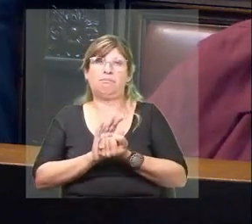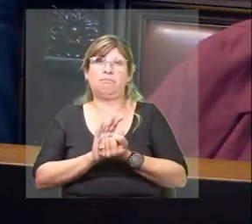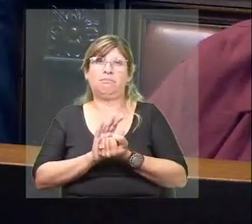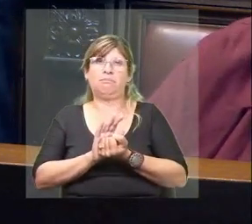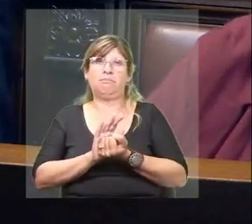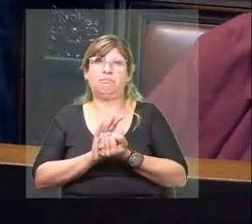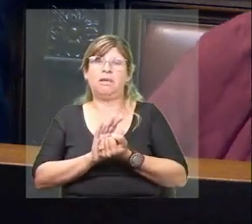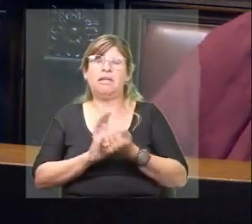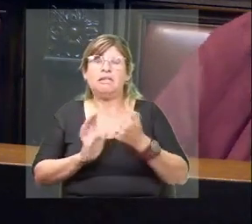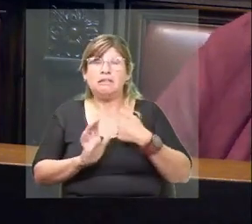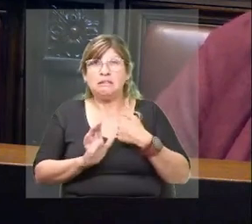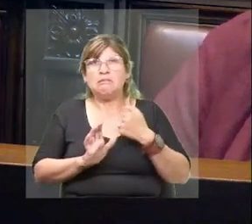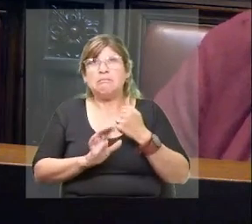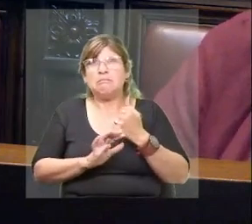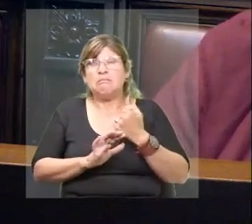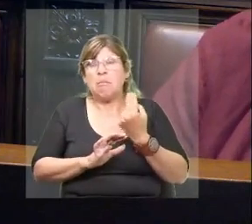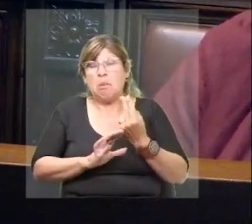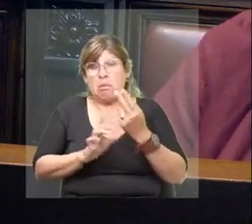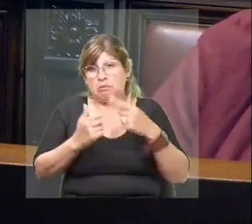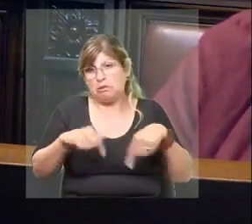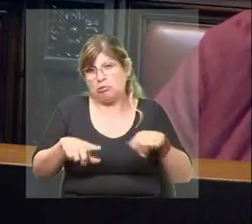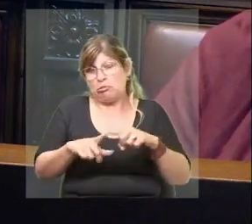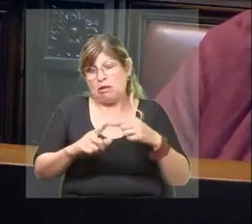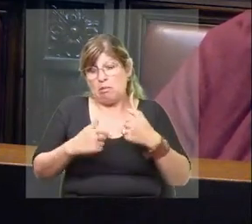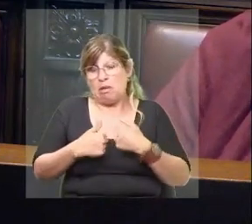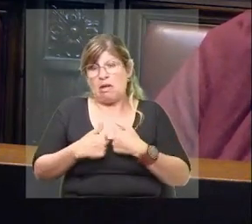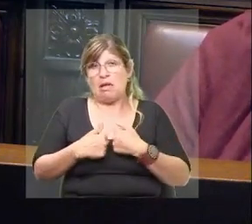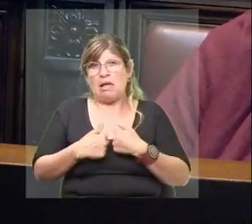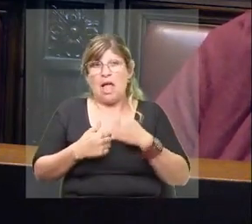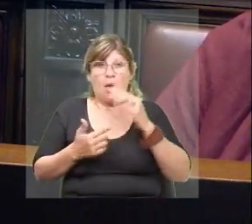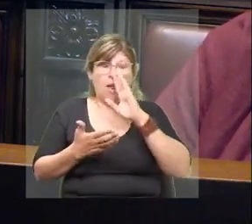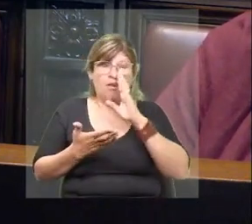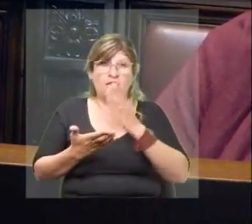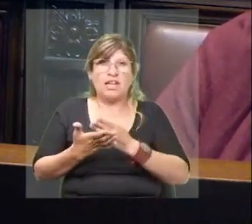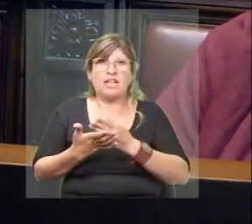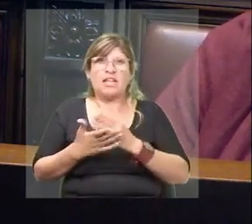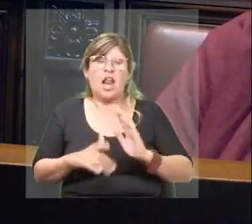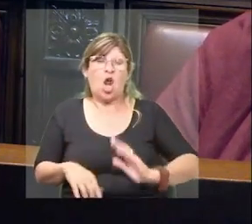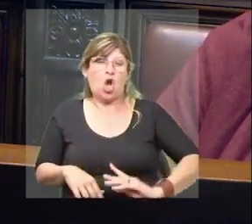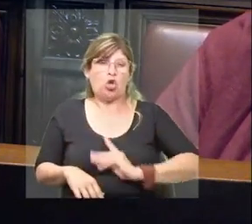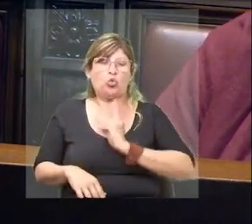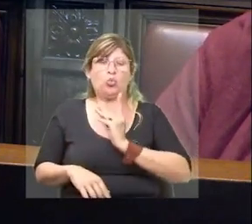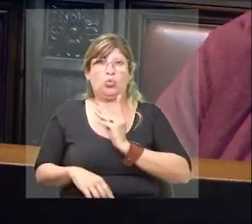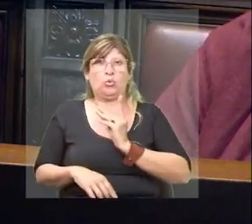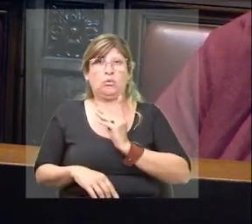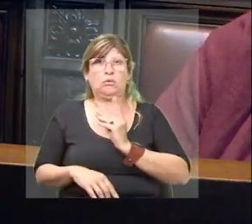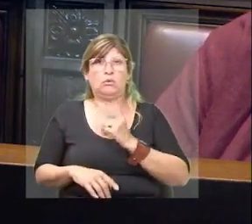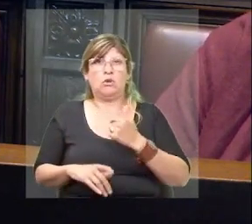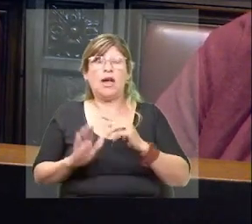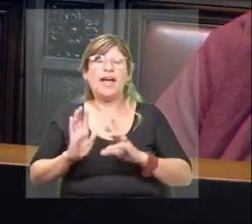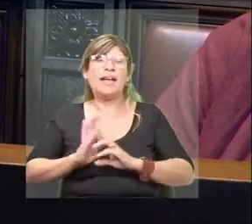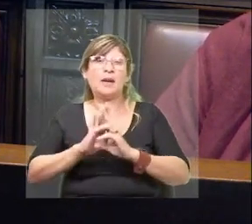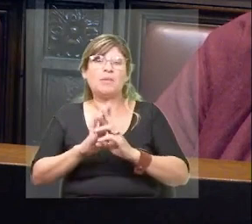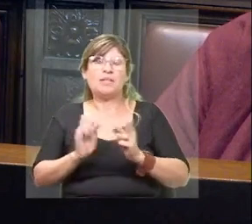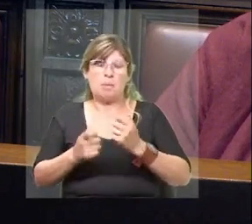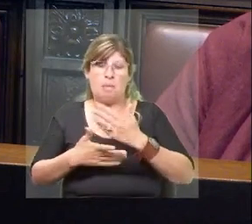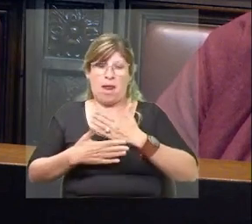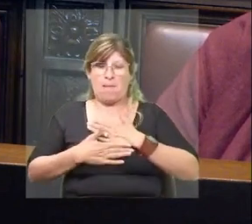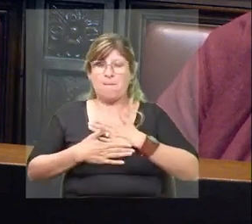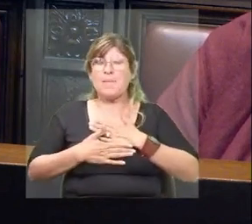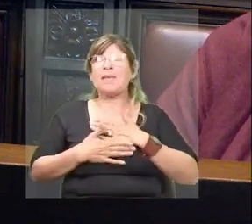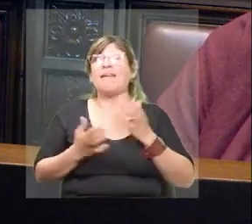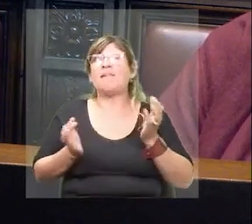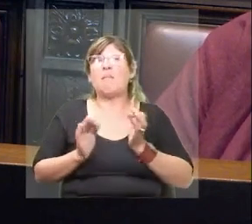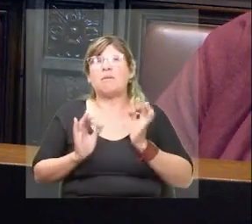Y si me permiten, dejo para el final el orgullo que representa para mí en